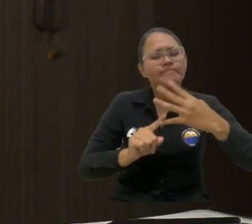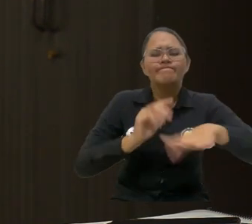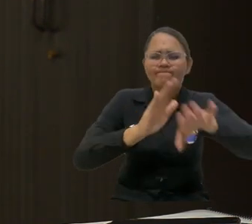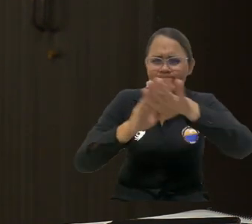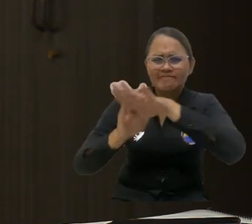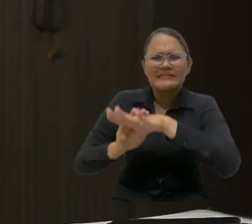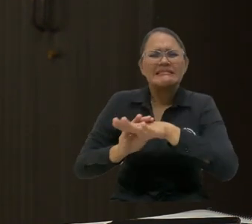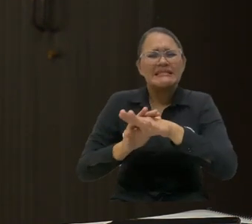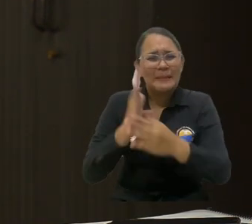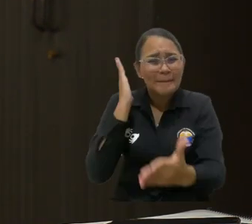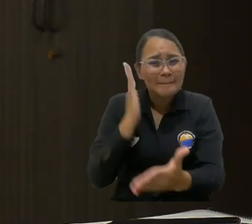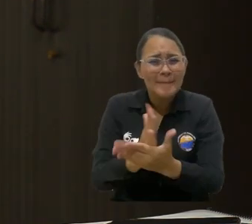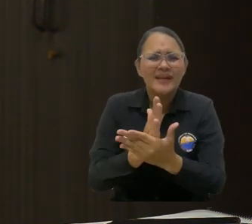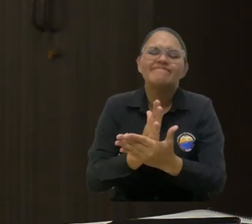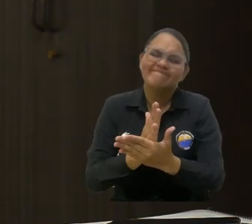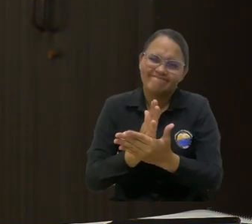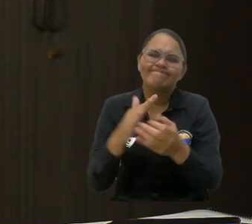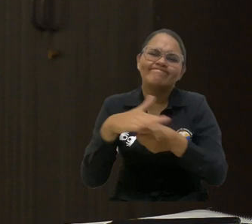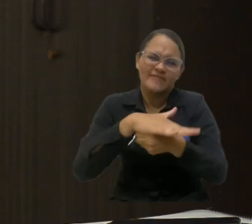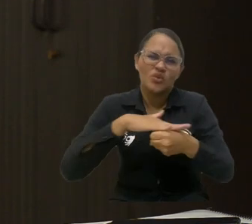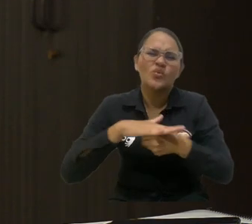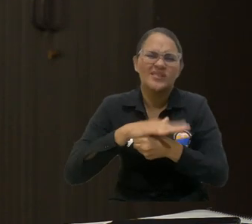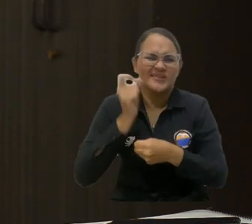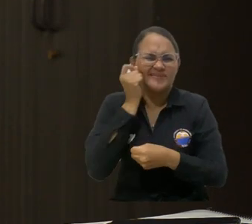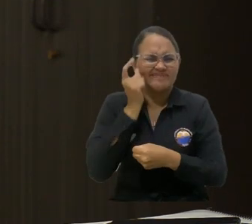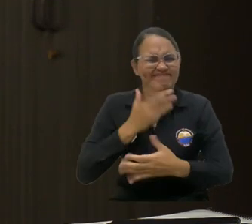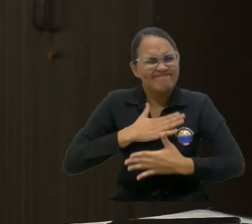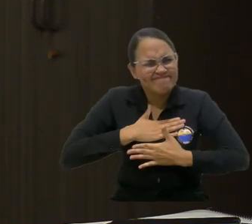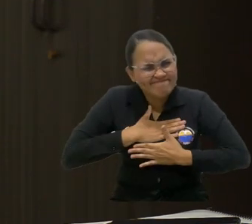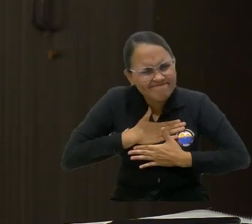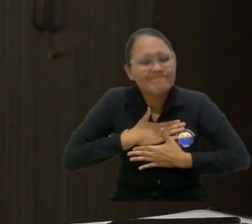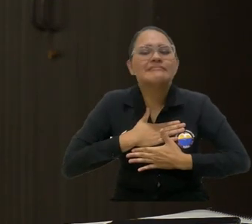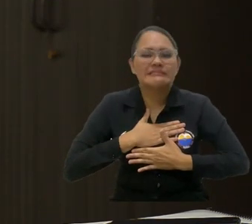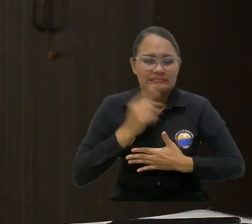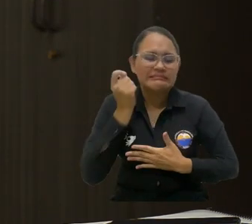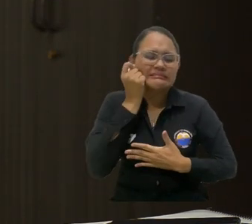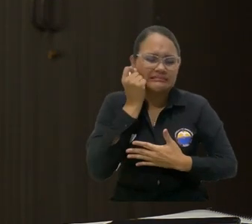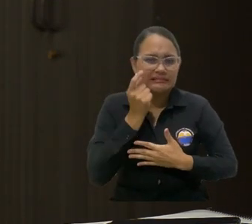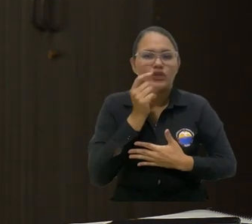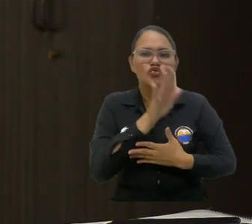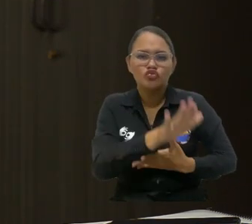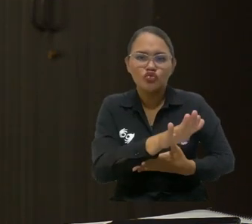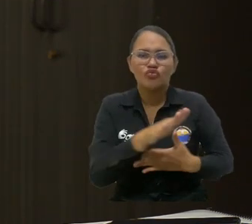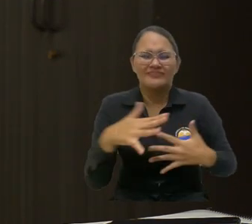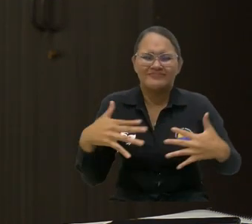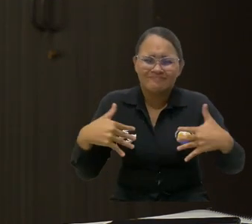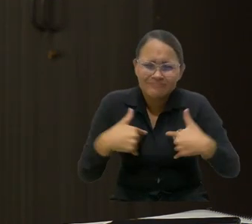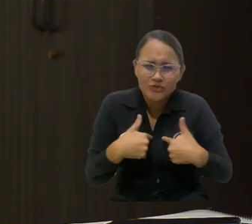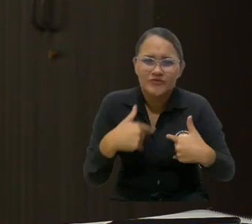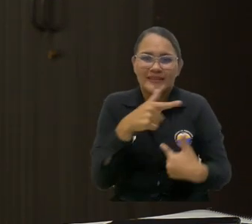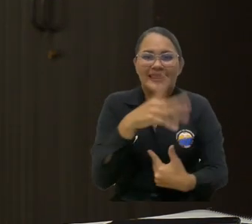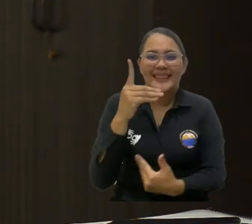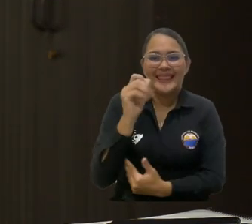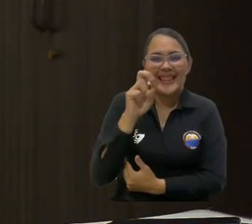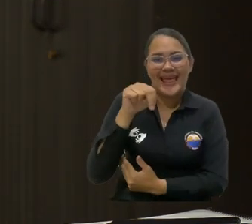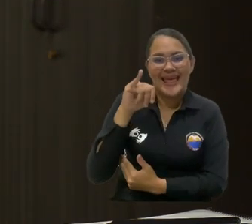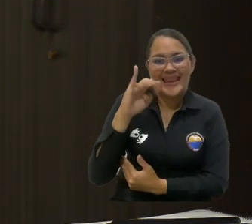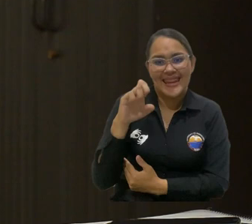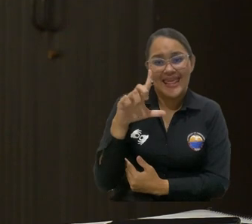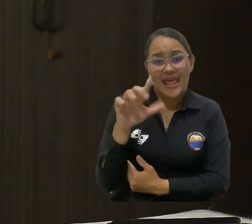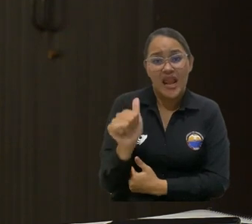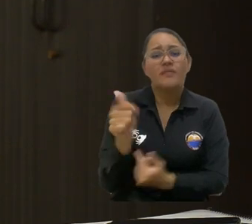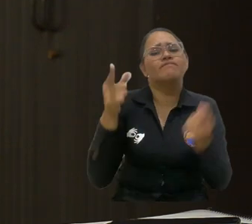y lamentamos profundamente la situación de la cual es víctima la estudiante Daniela Carolina Acevedo